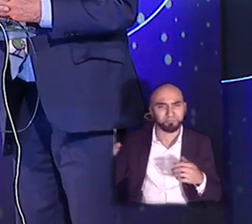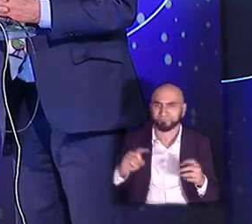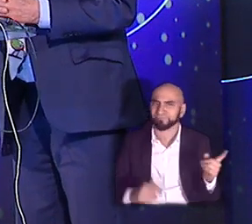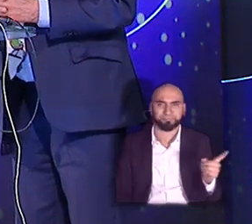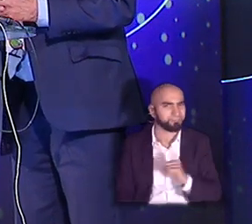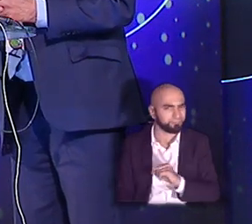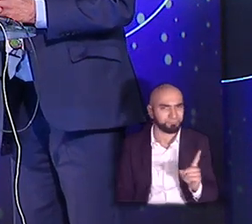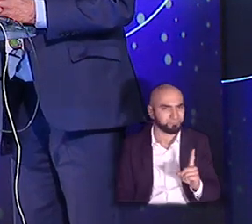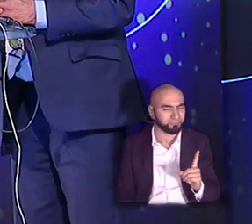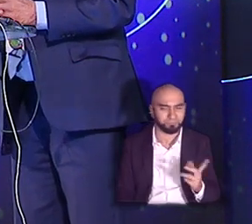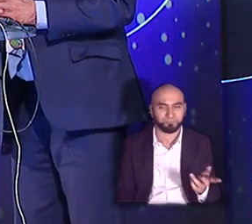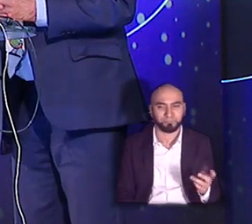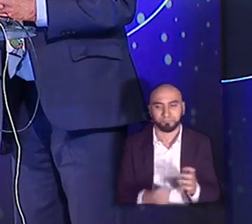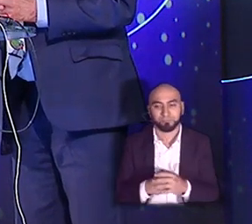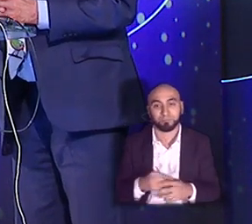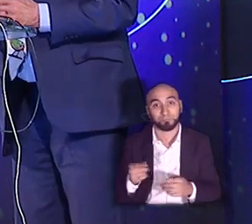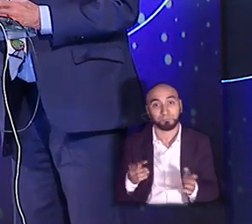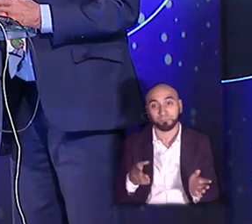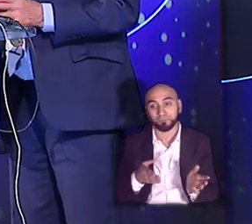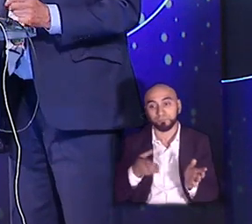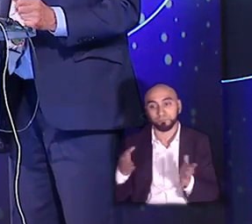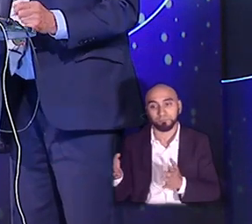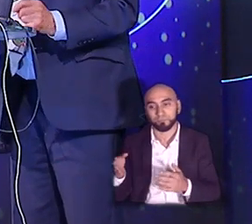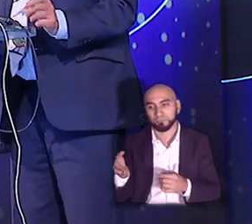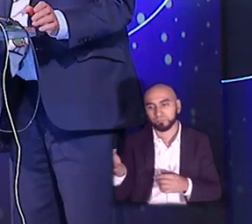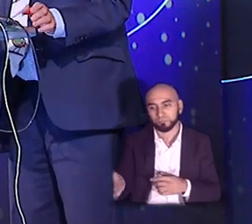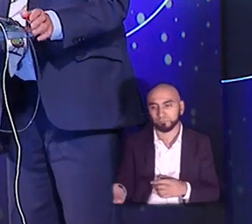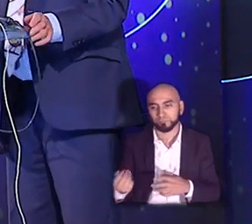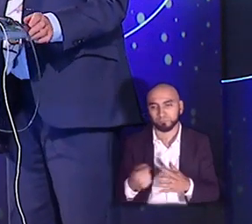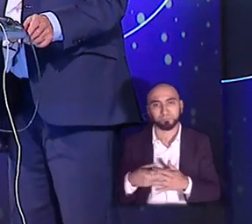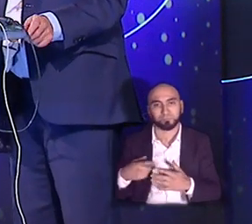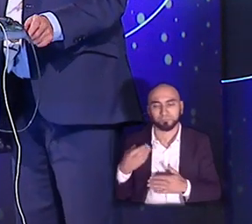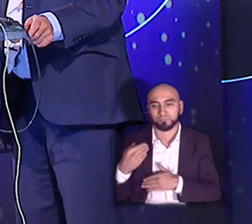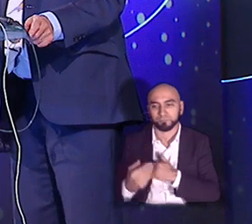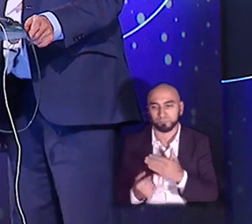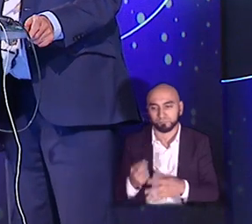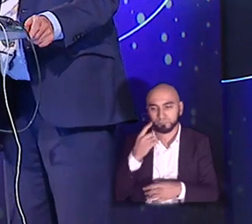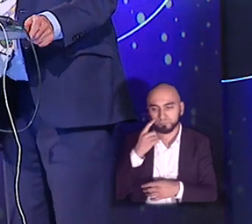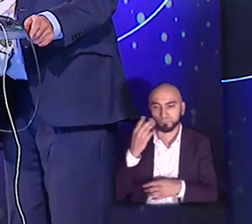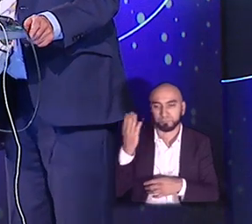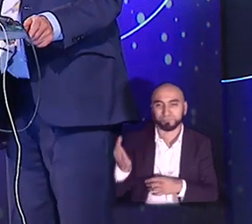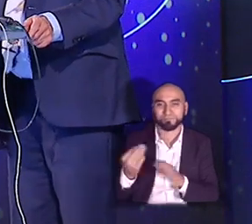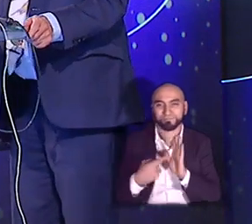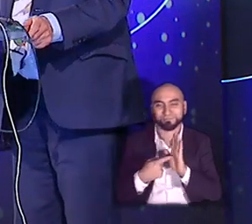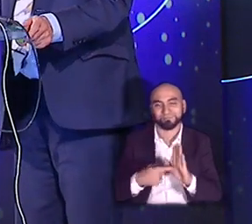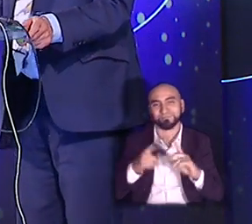Gould era muy hostil hacia el progreso evolucionario.